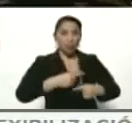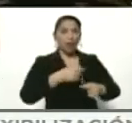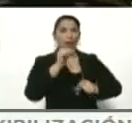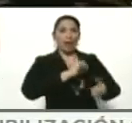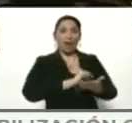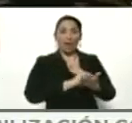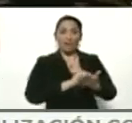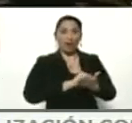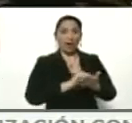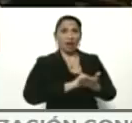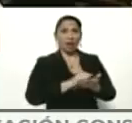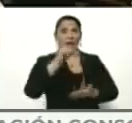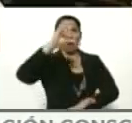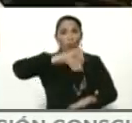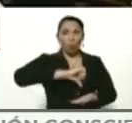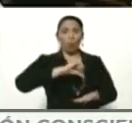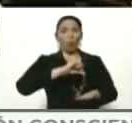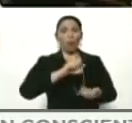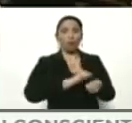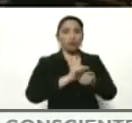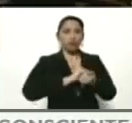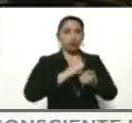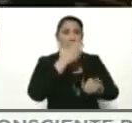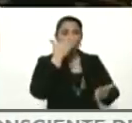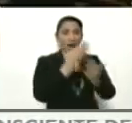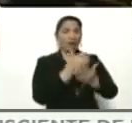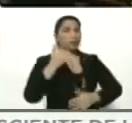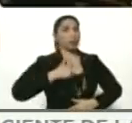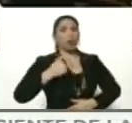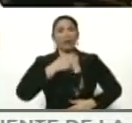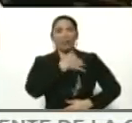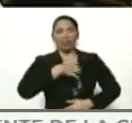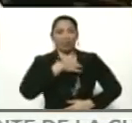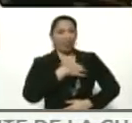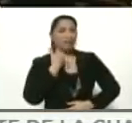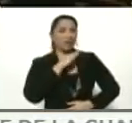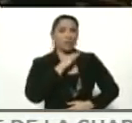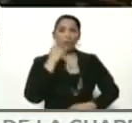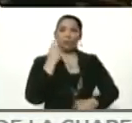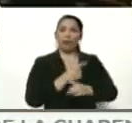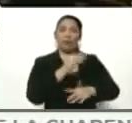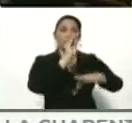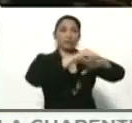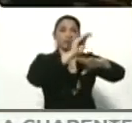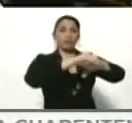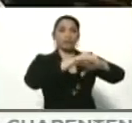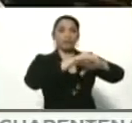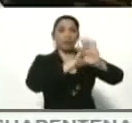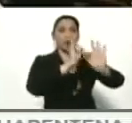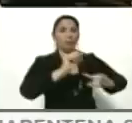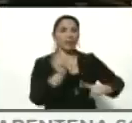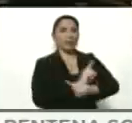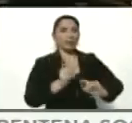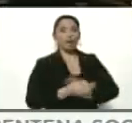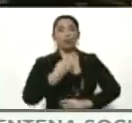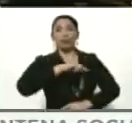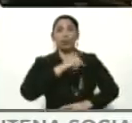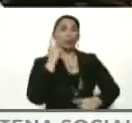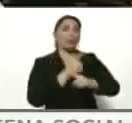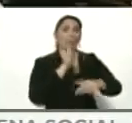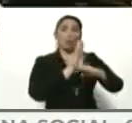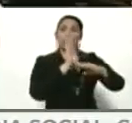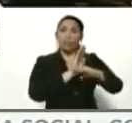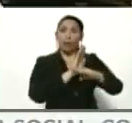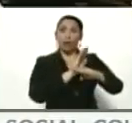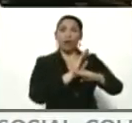antes posible con agua y jabón. Y ante cualquier síntoma de enfermedad, deben notificarlo de manera inmediata. Debemos cuidar a